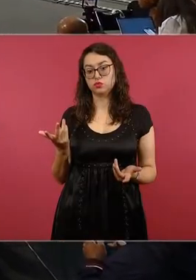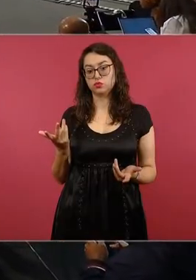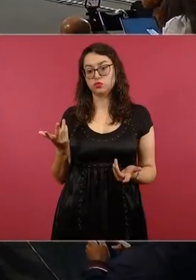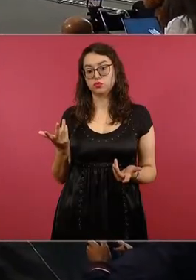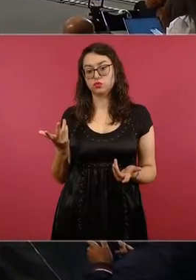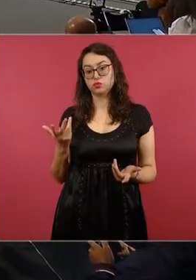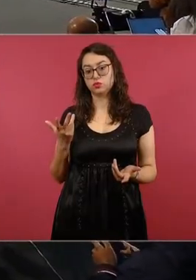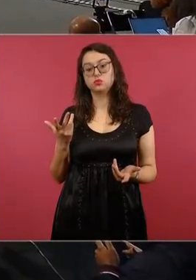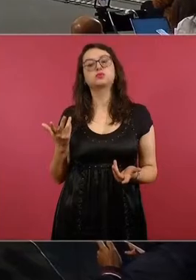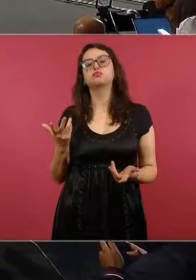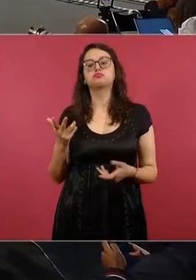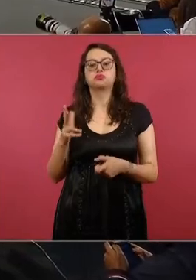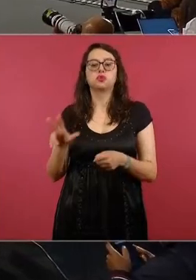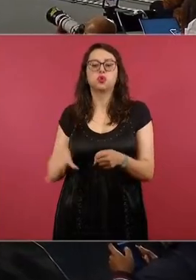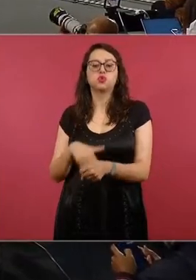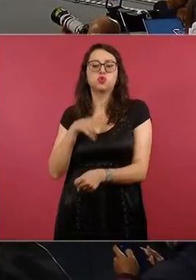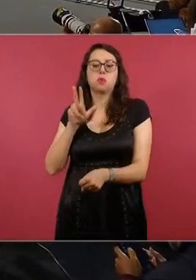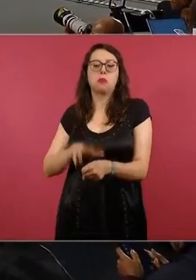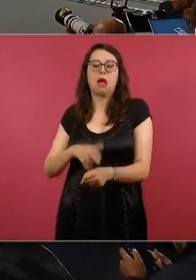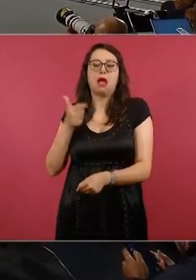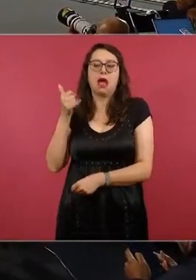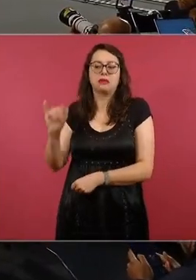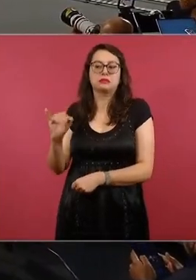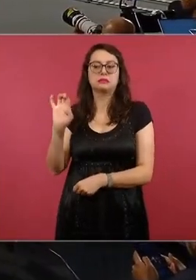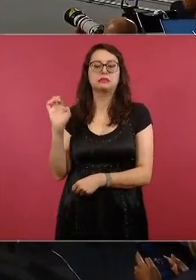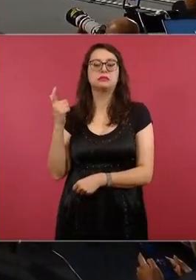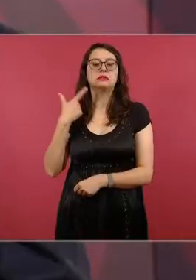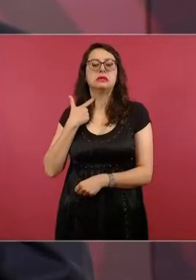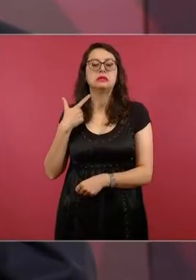la excepción es la regla,